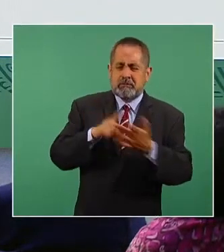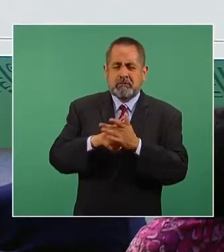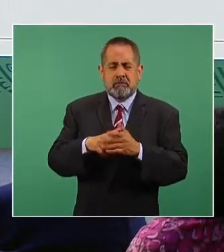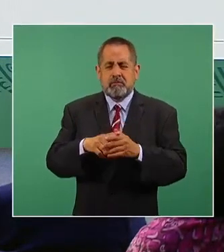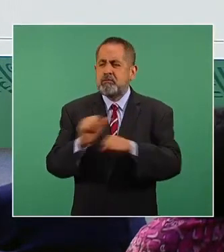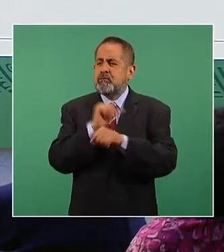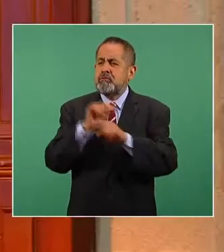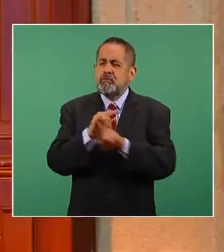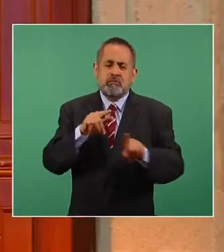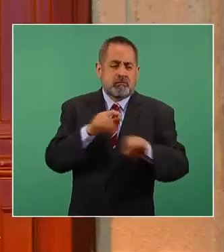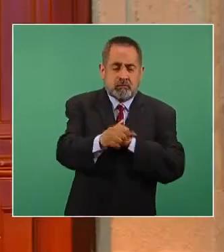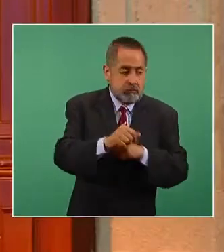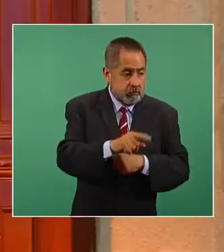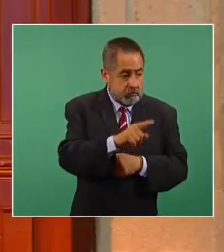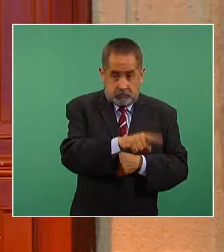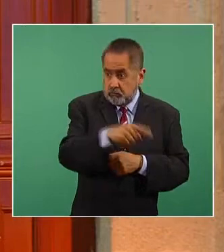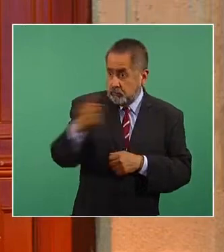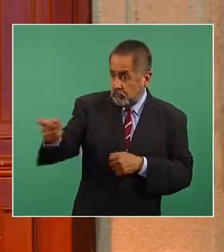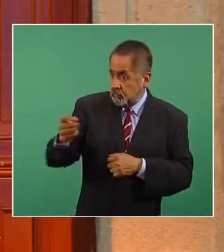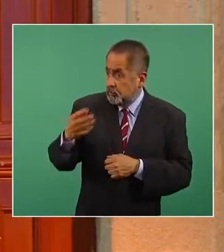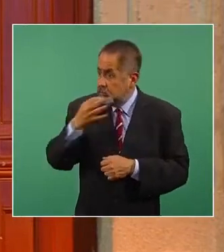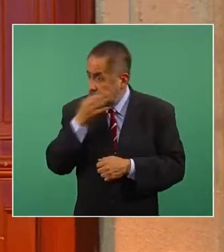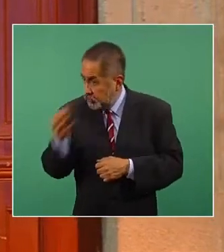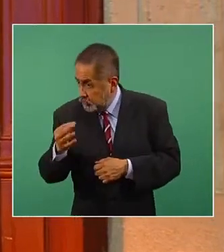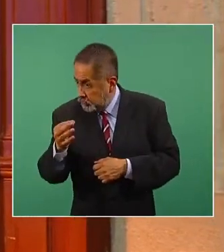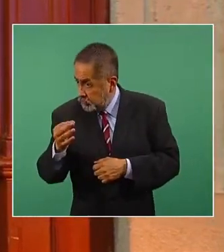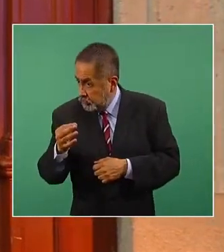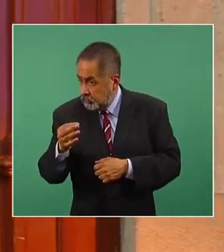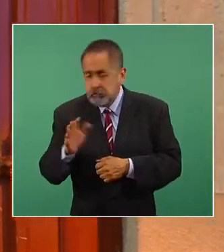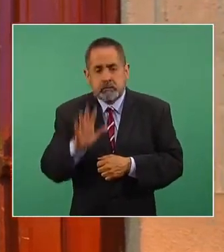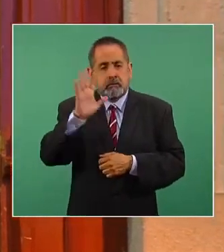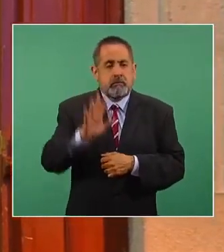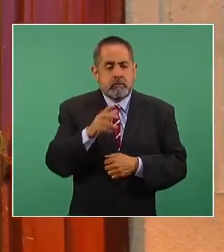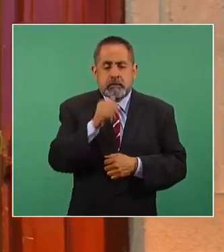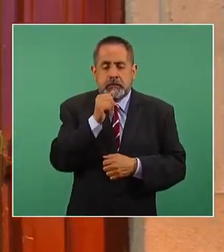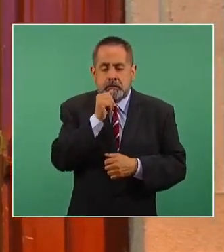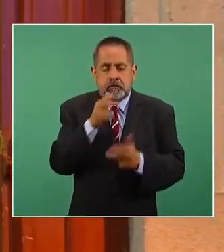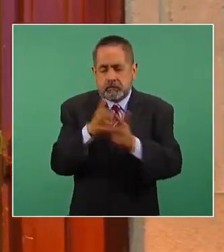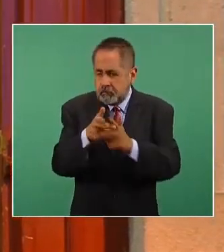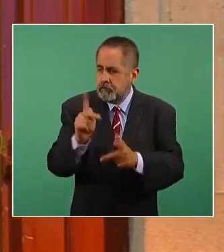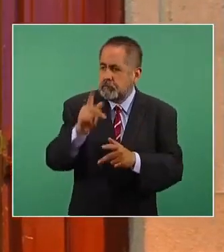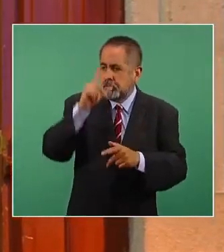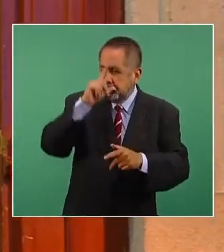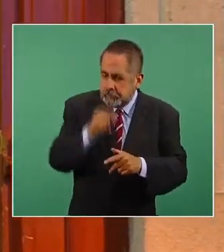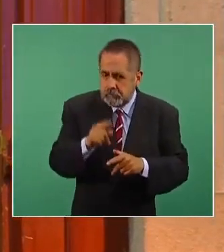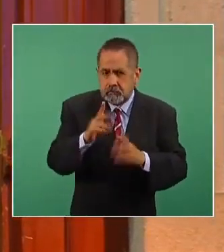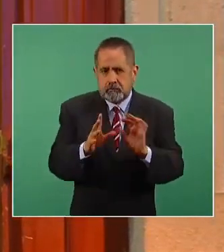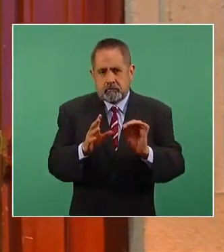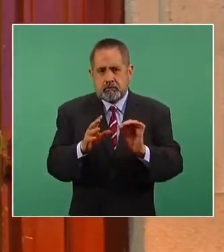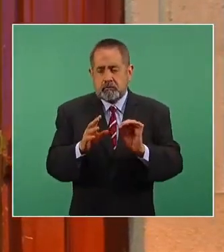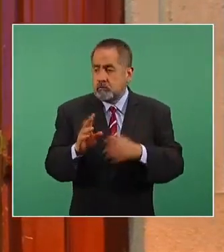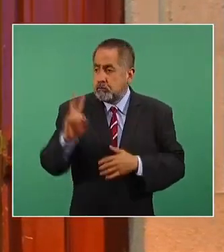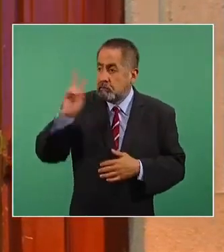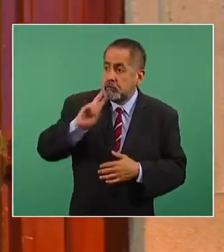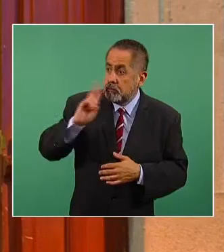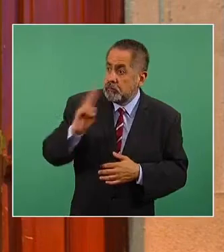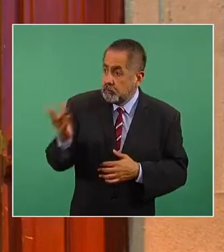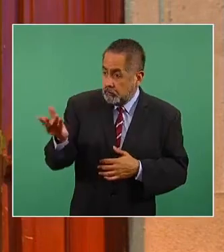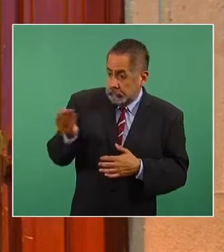entonces una carpeta abierta como tentativa de feminicidio o como homicidio en grado de